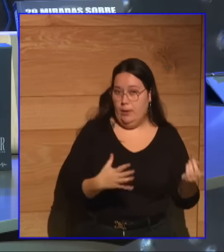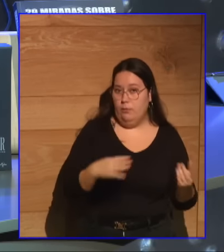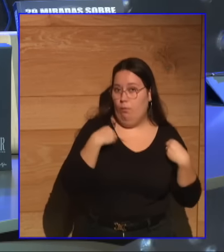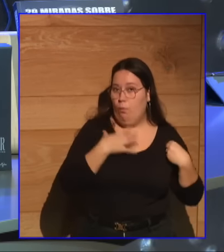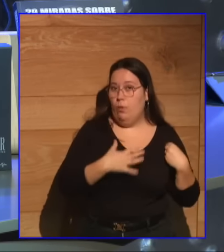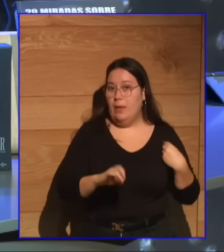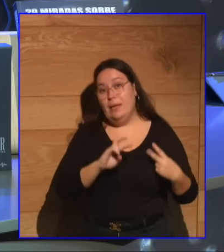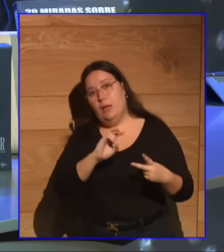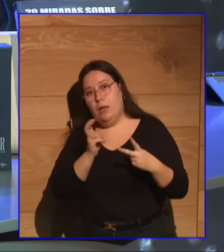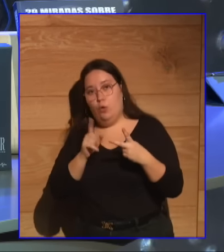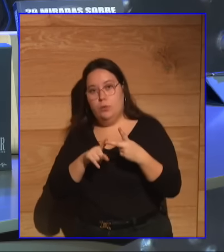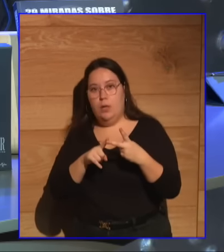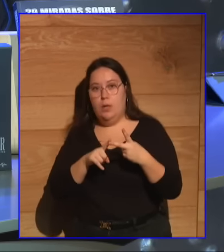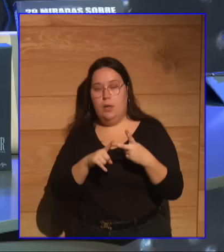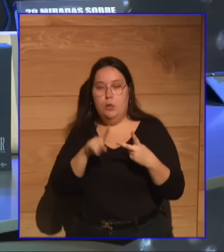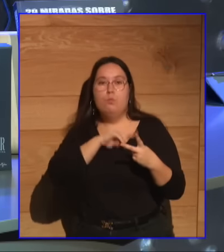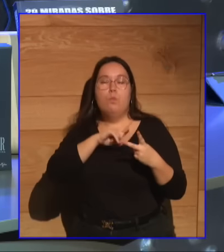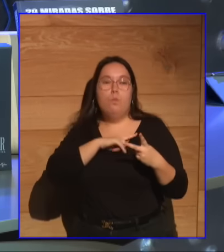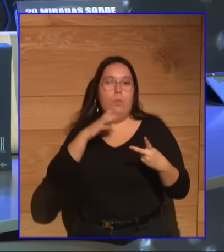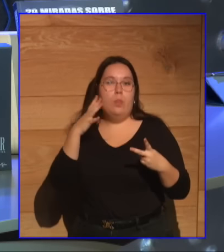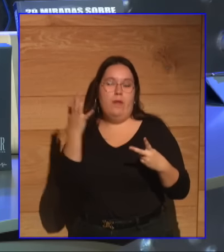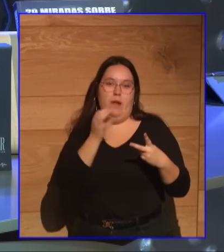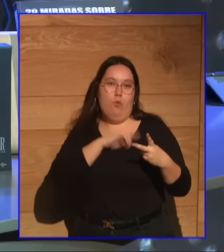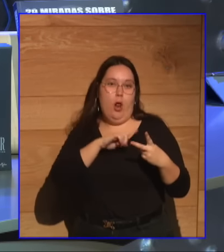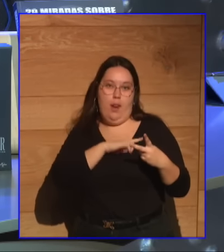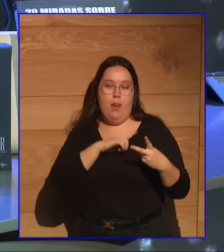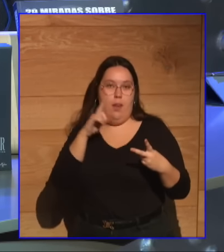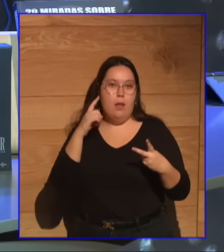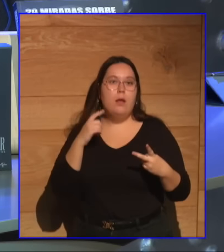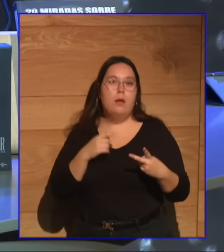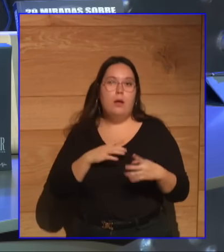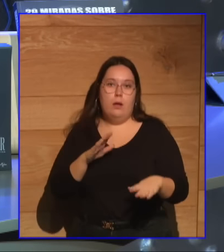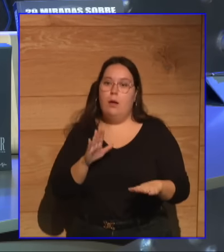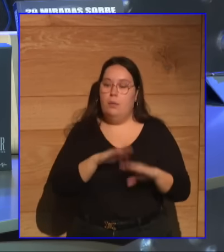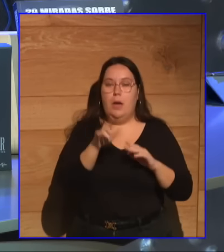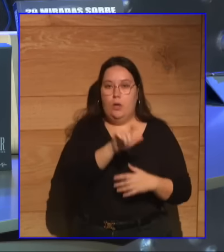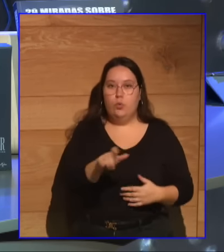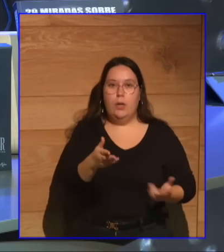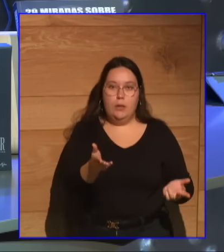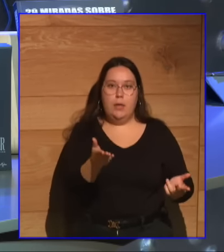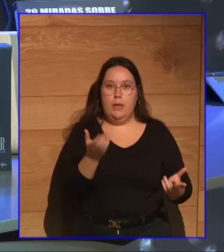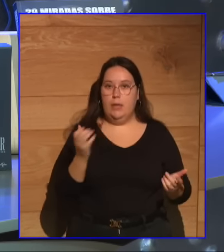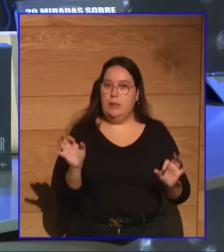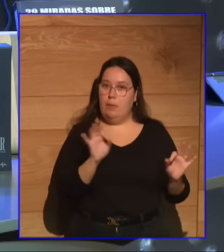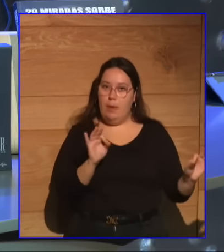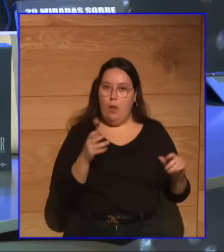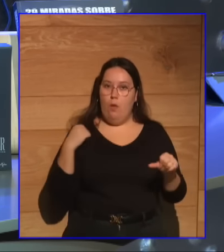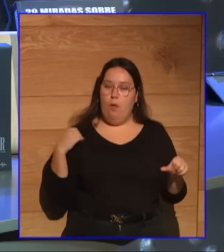Y la otra es un deber moral que siente, que tiene con su gente, para el que se ha preparado durante mucho